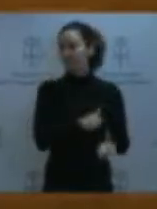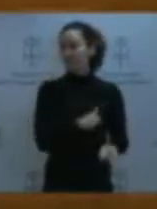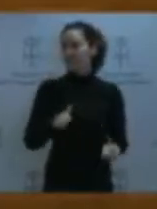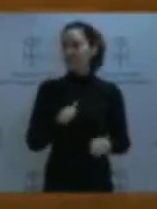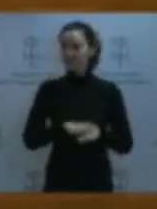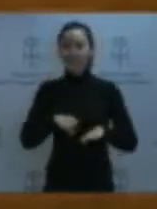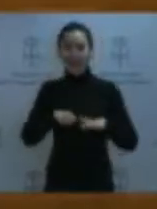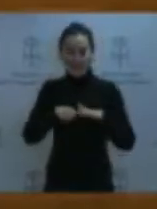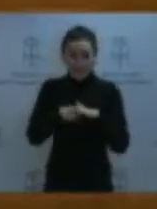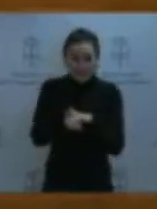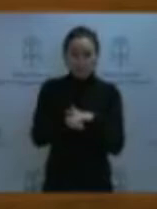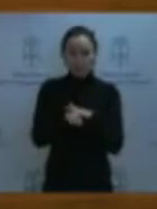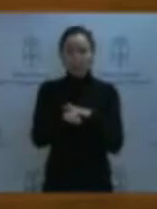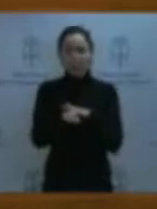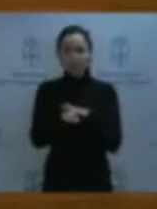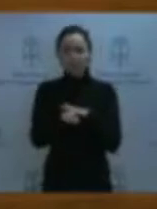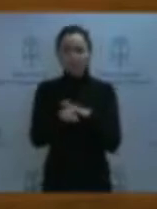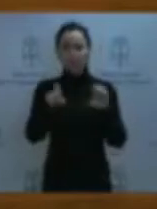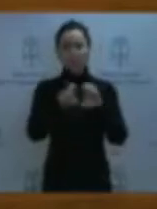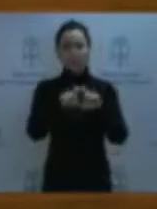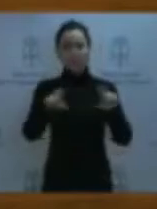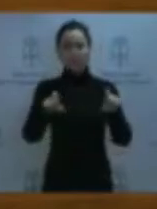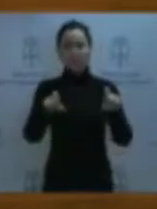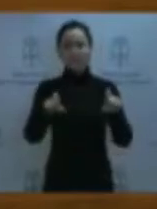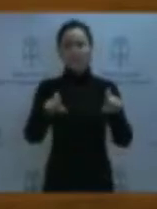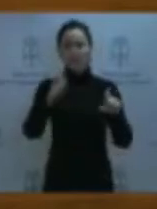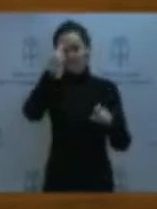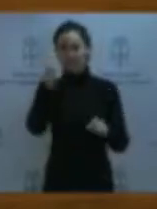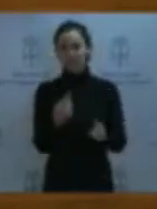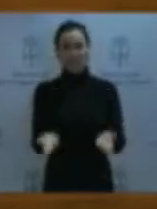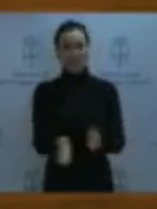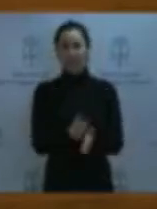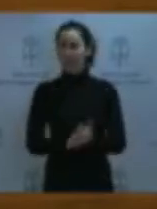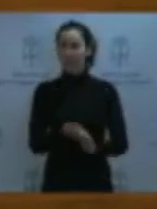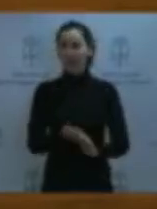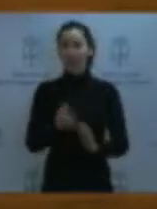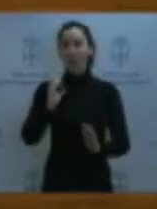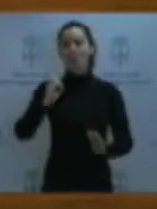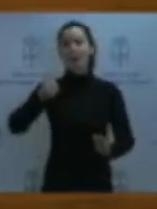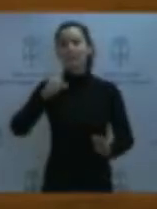gestión de una empresa que ni siquiera respeta los derechos laborales, OASA.